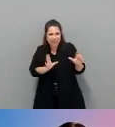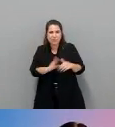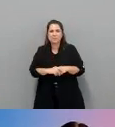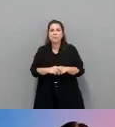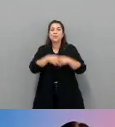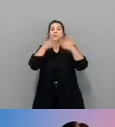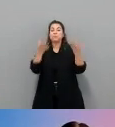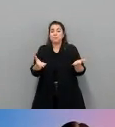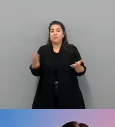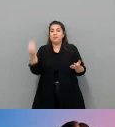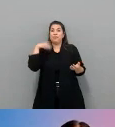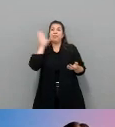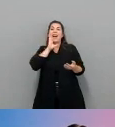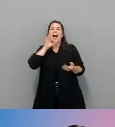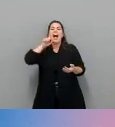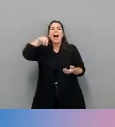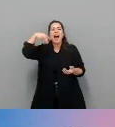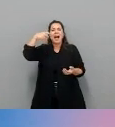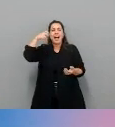dijo Ángeles,